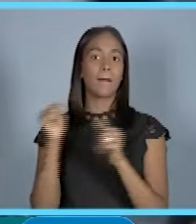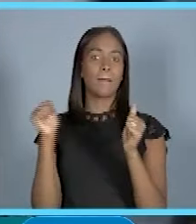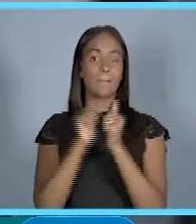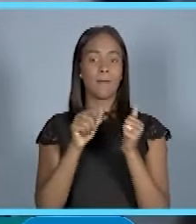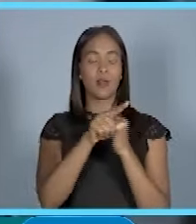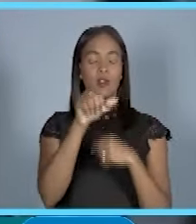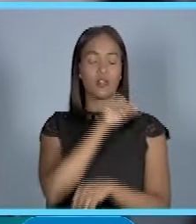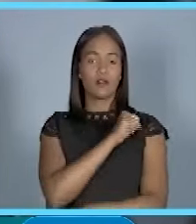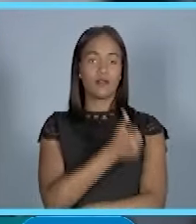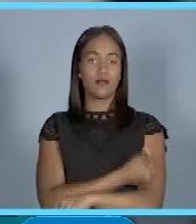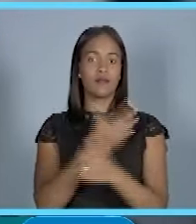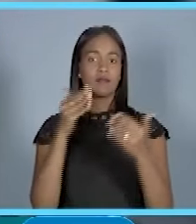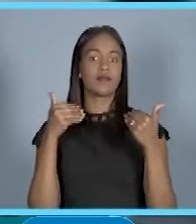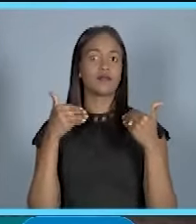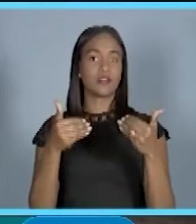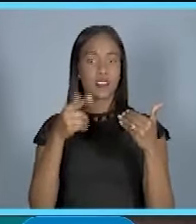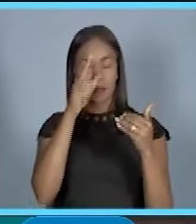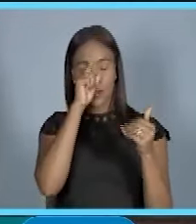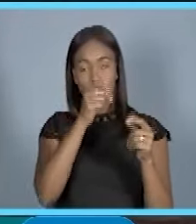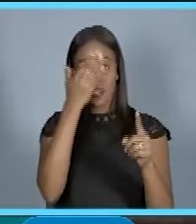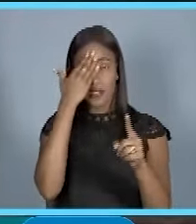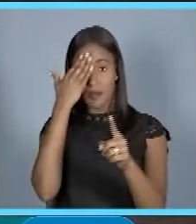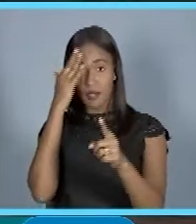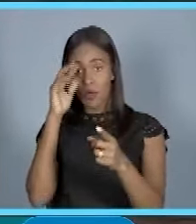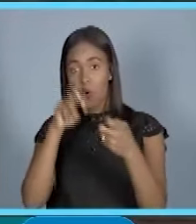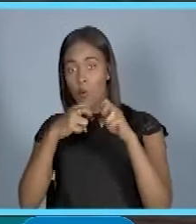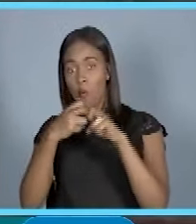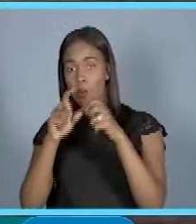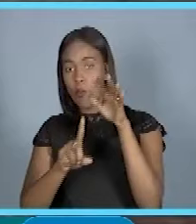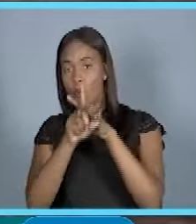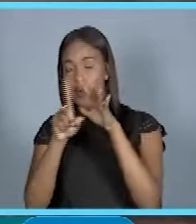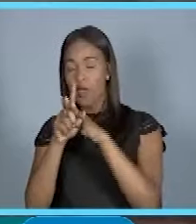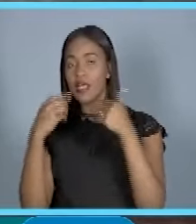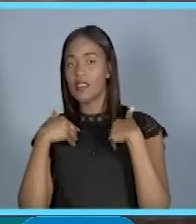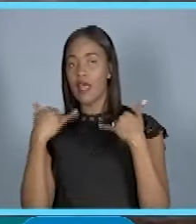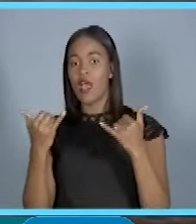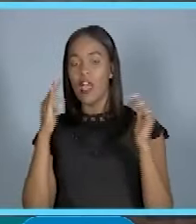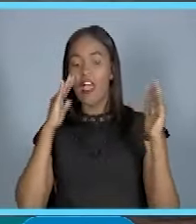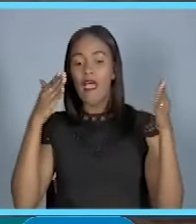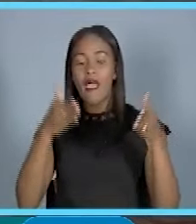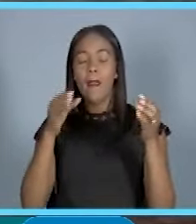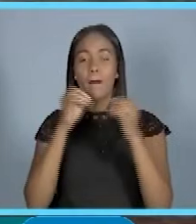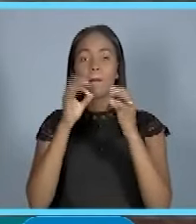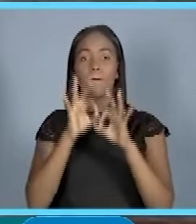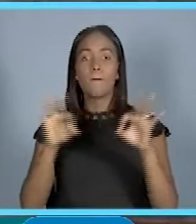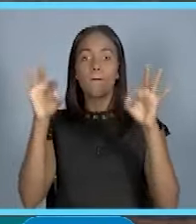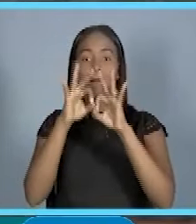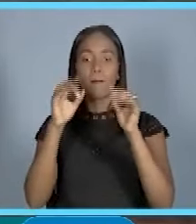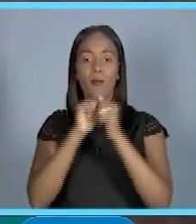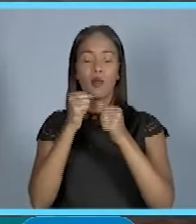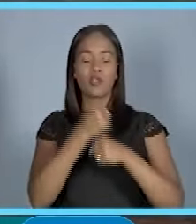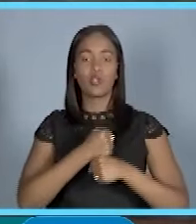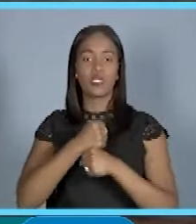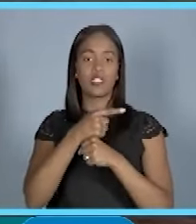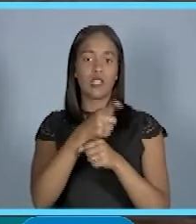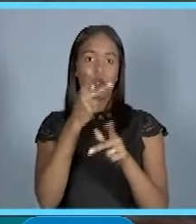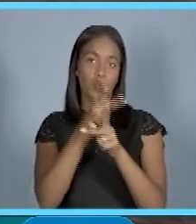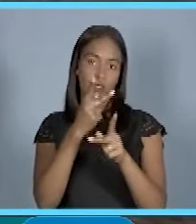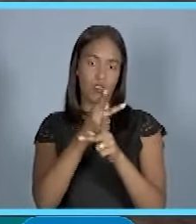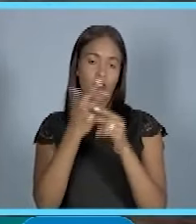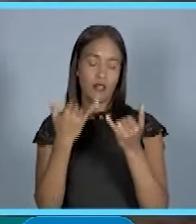las autoridades han realizado para identificar las problemáticas actuales, enfatizando la fase más importante de la seguridad, que es la